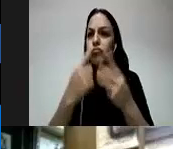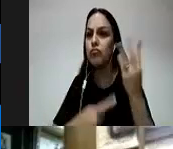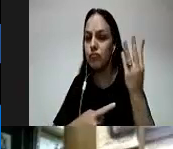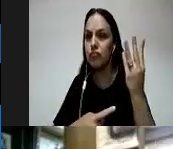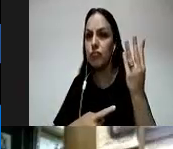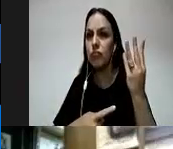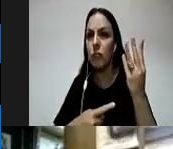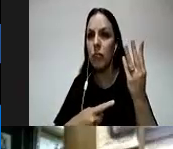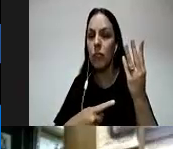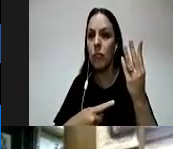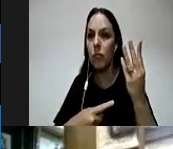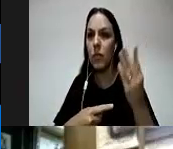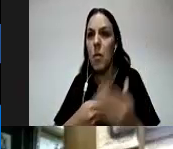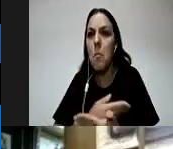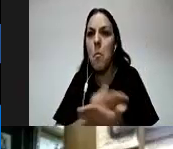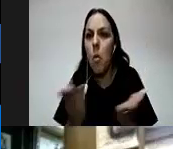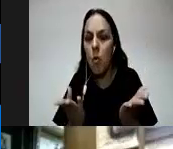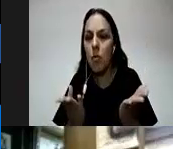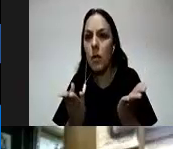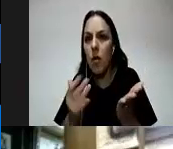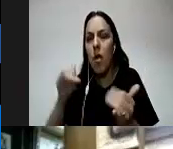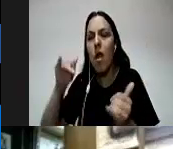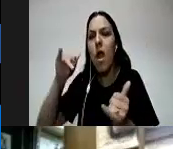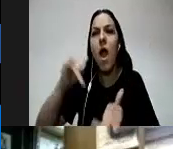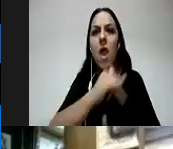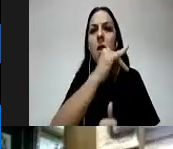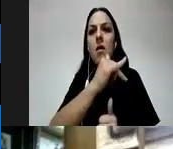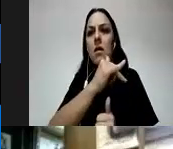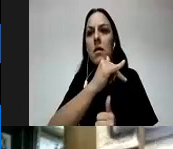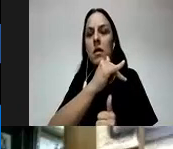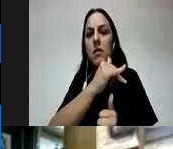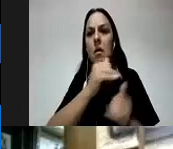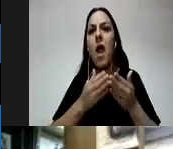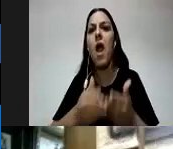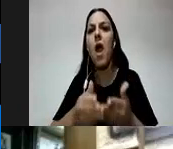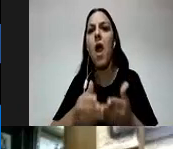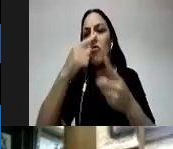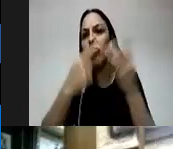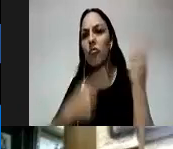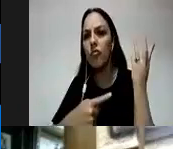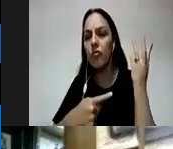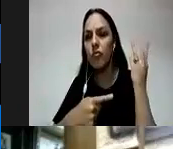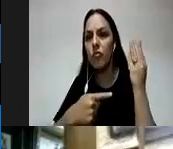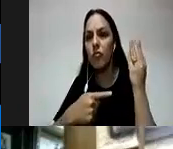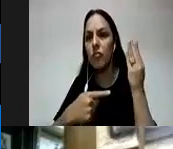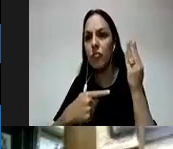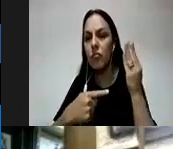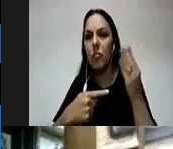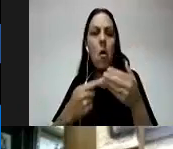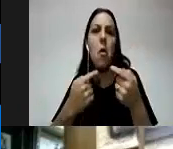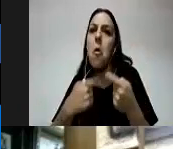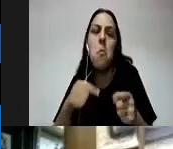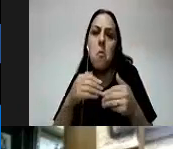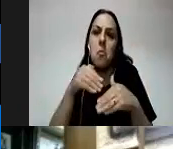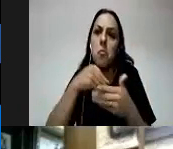público terrestre, aéreos y acuáticos de corta, media y larga distancia, y aquellas que dificulten el